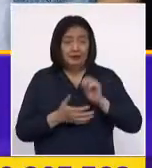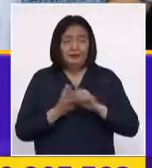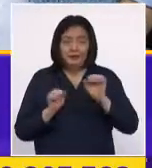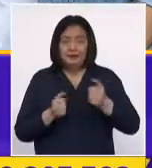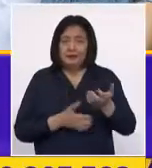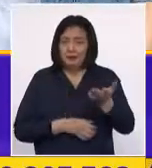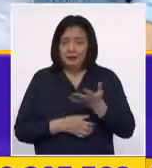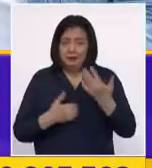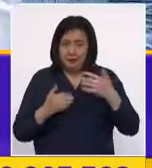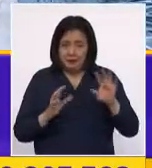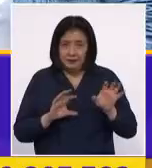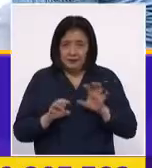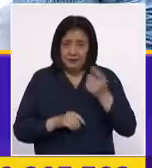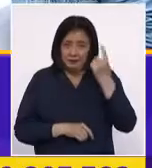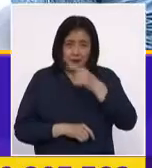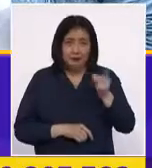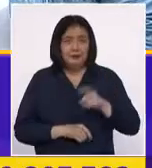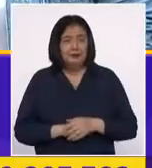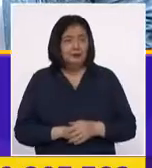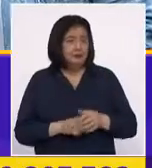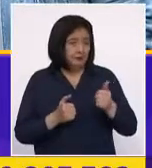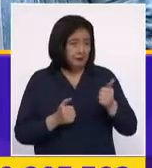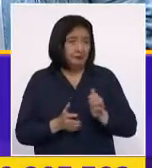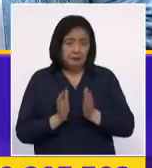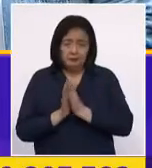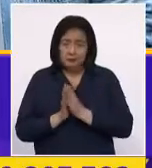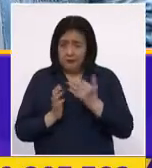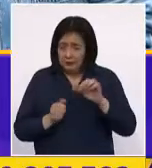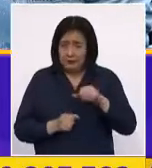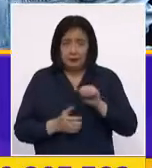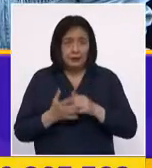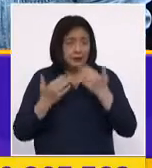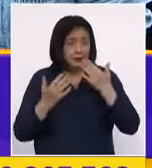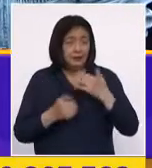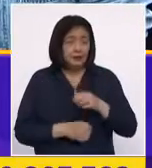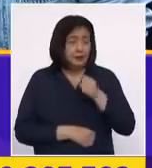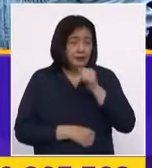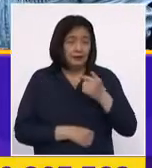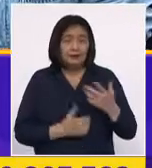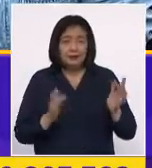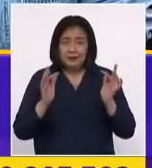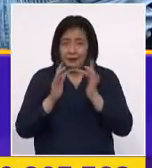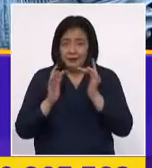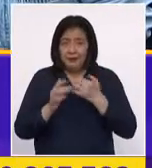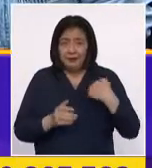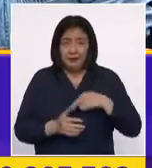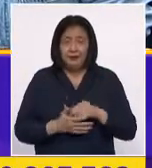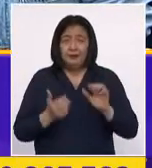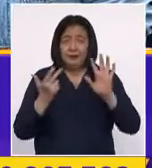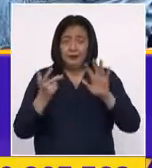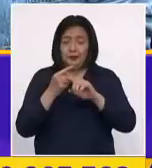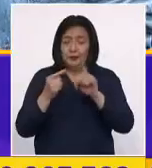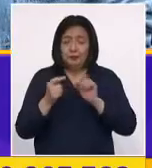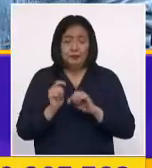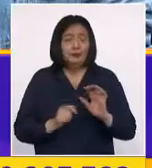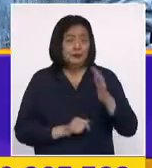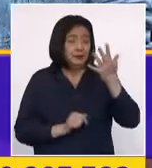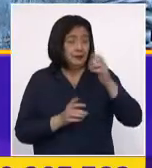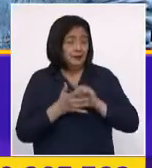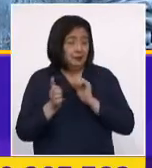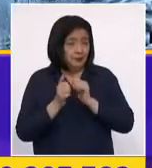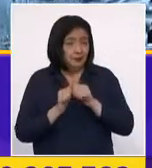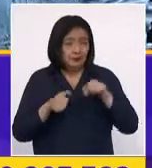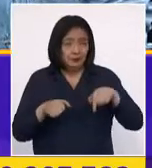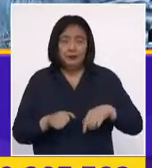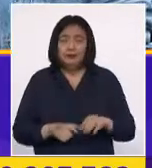la invitación ya está hecha para ustedes. Bien, Leslie. Sí, ahí estamos. Gracias, Lourdes. Gracias por estar conectados con nosotros. 8:30 de la noche, la quinta temporada de La Voz Perú, hoy